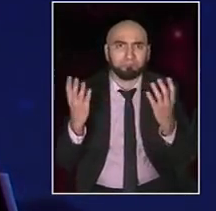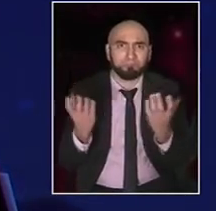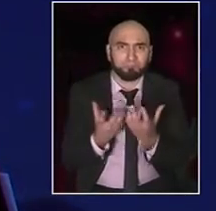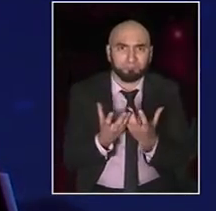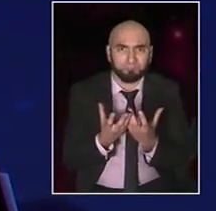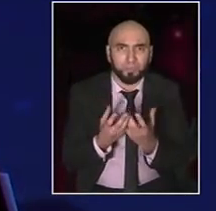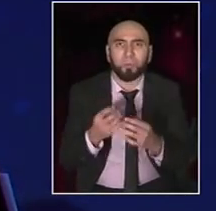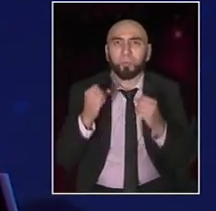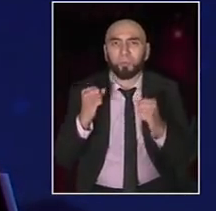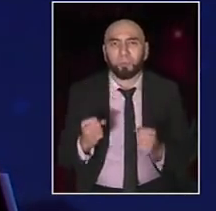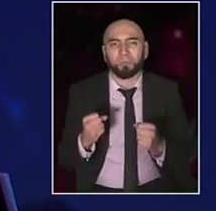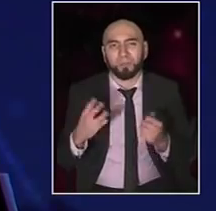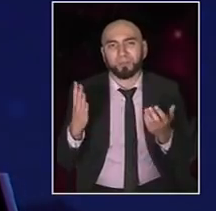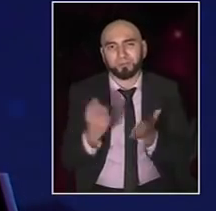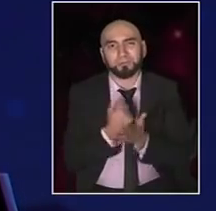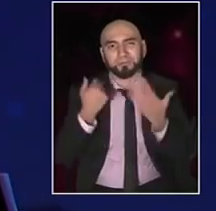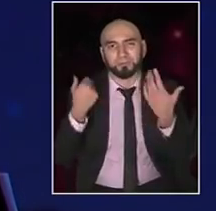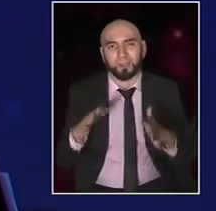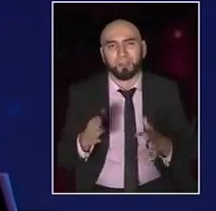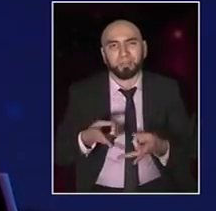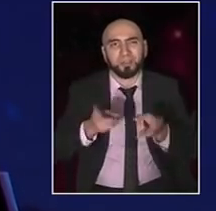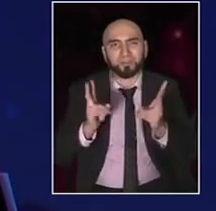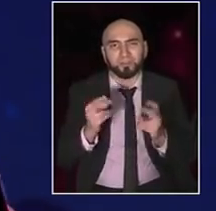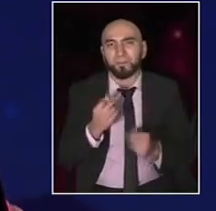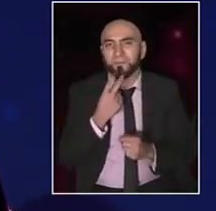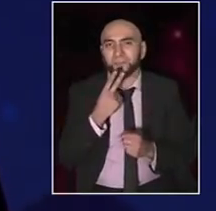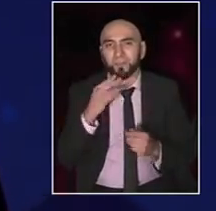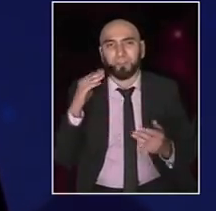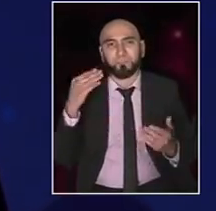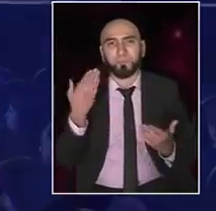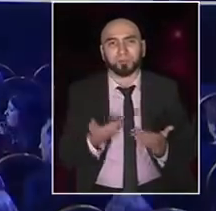el derecho de vivir en paz. Muchas gracias.